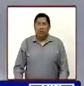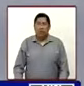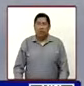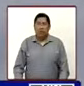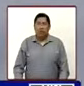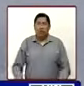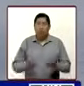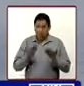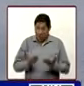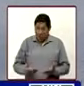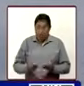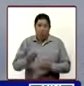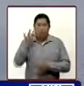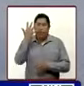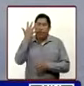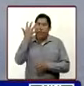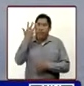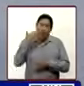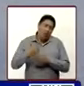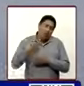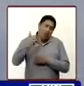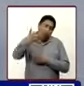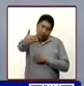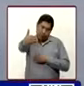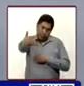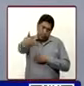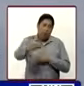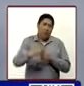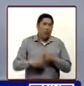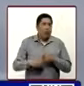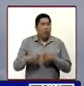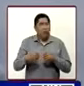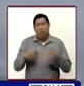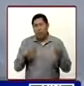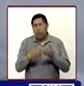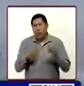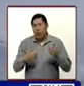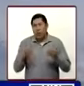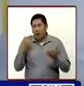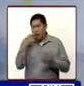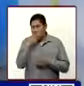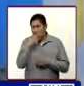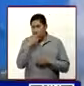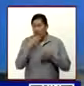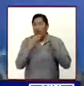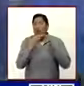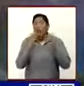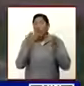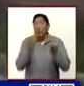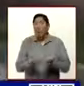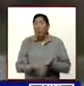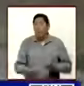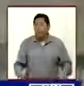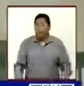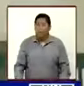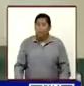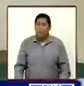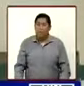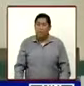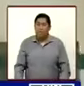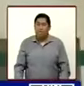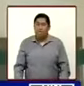Y hasta aquí por lo menos son 5 cuadras de la casa de Yaretzi con rumbo allá, a su unidad educativa.